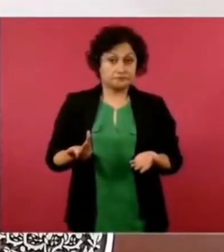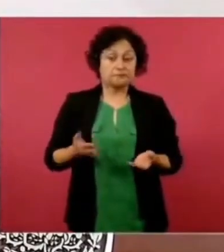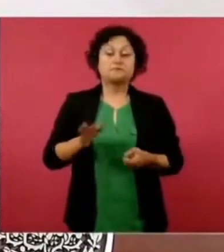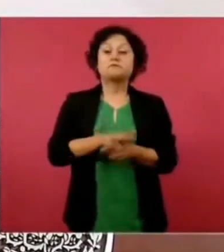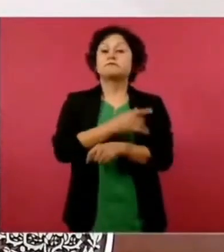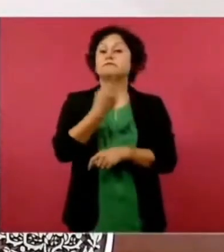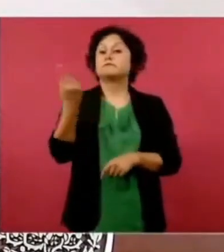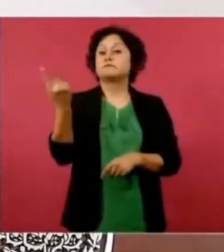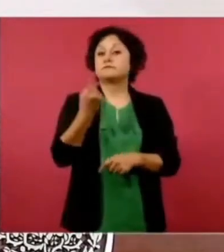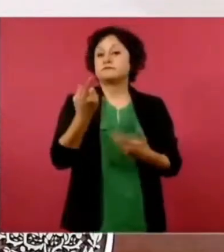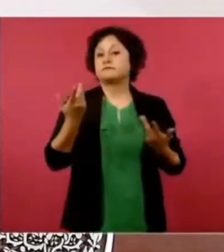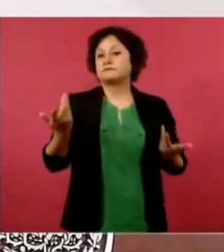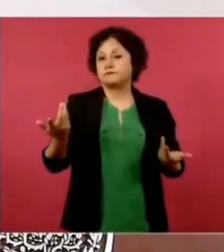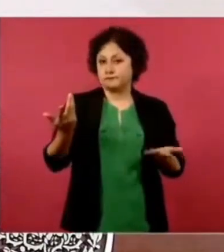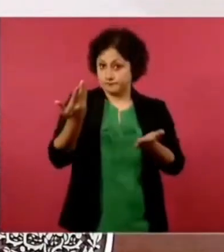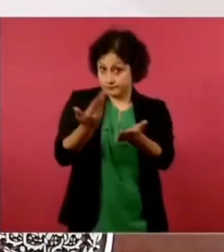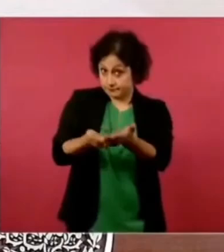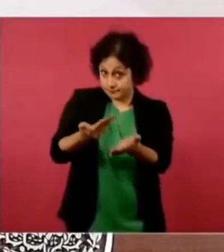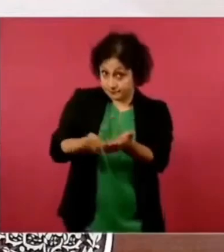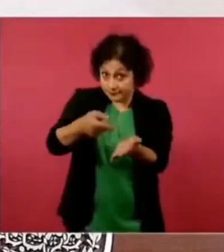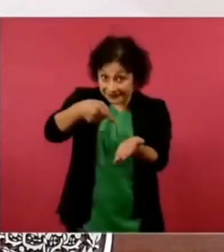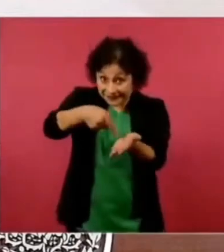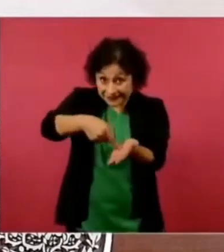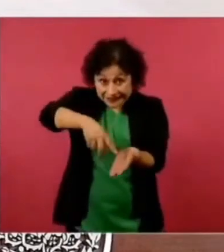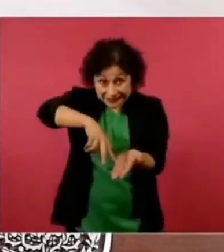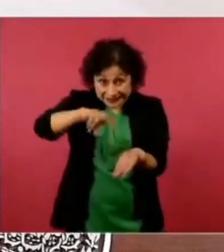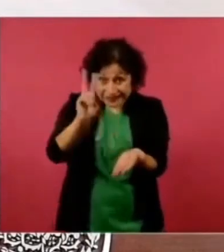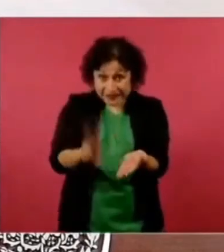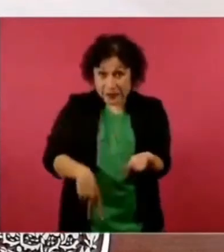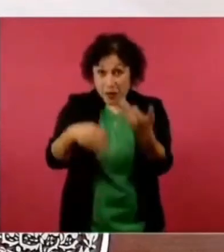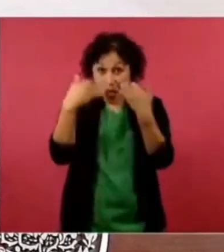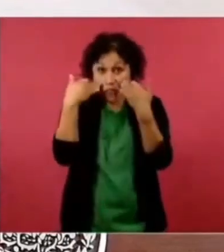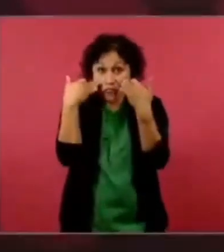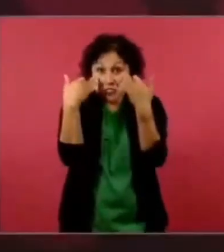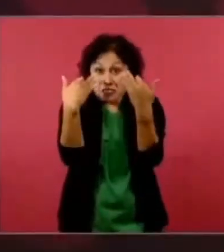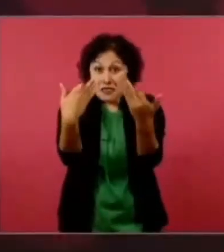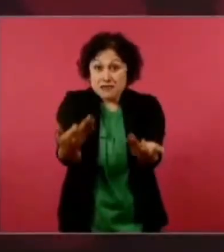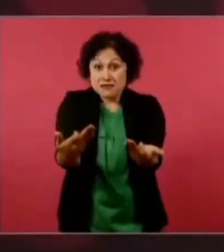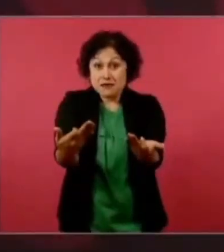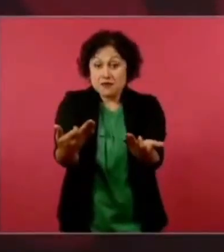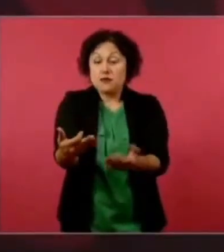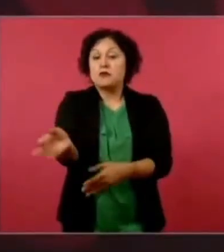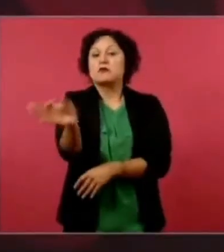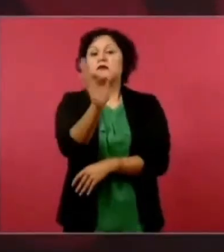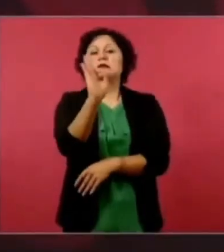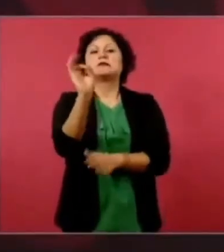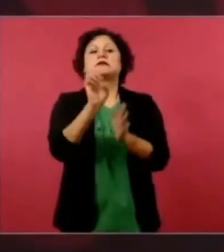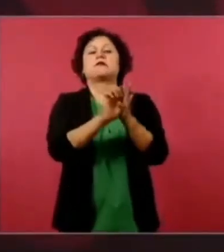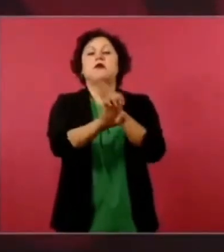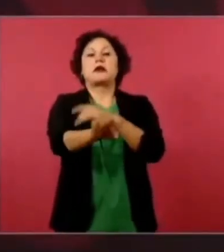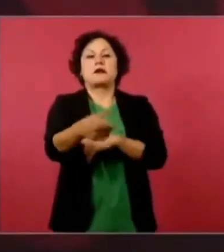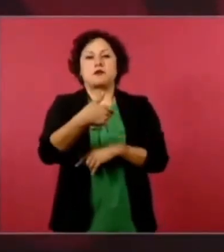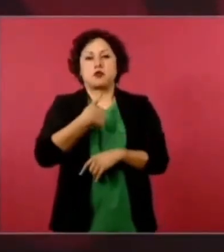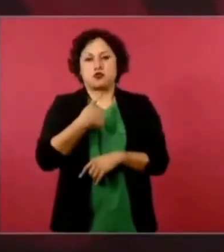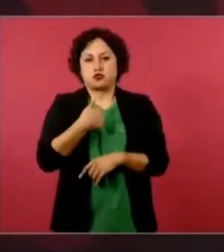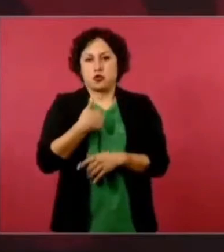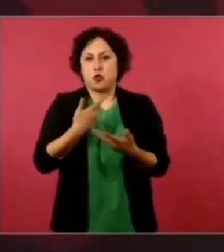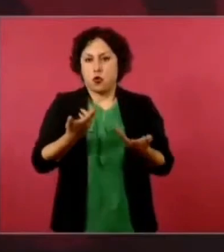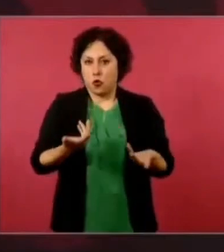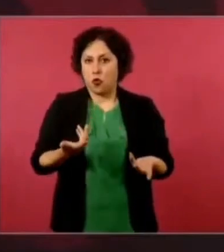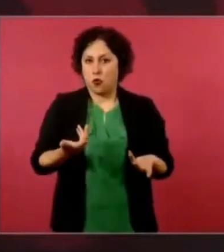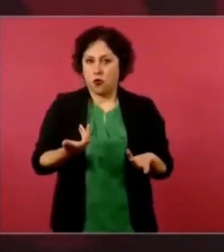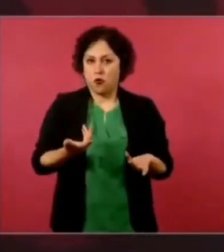porque si hubiesen pruebas, si yo tuviese pruebas de que el